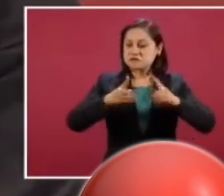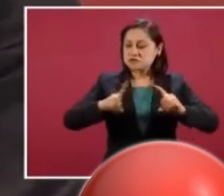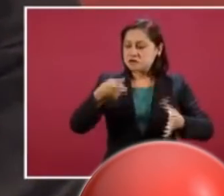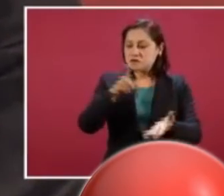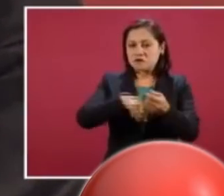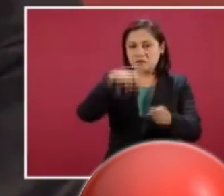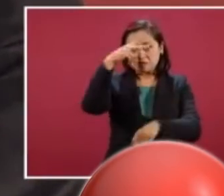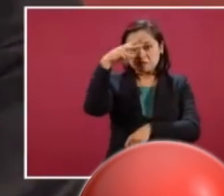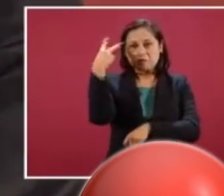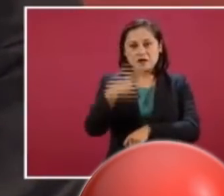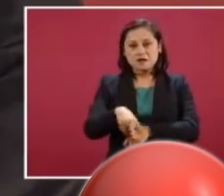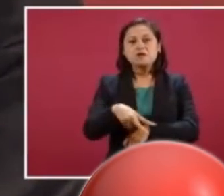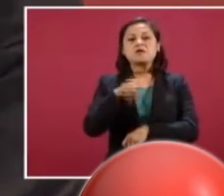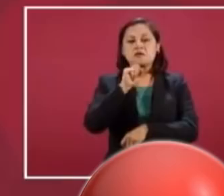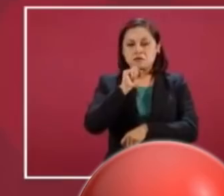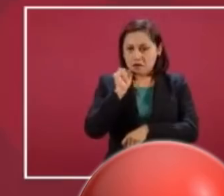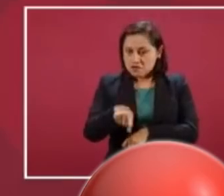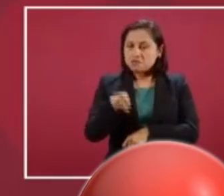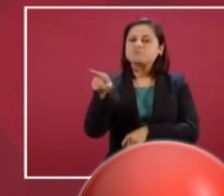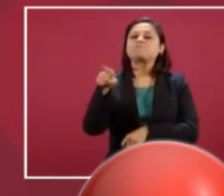país.